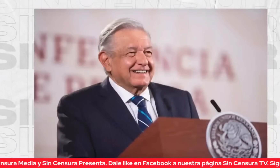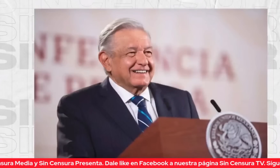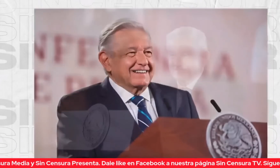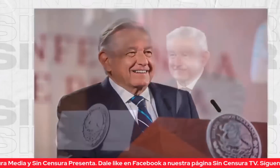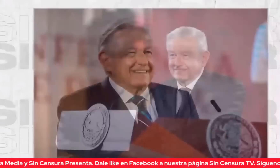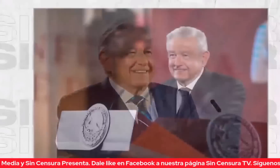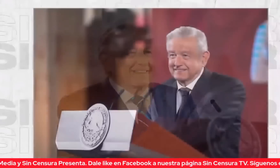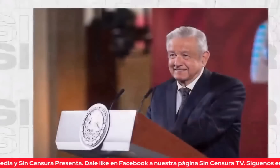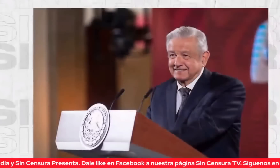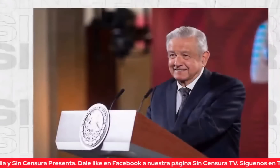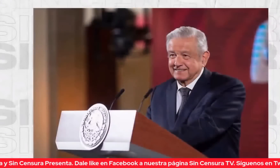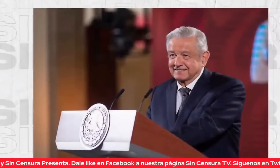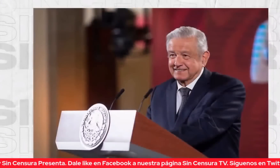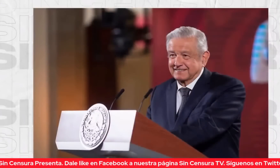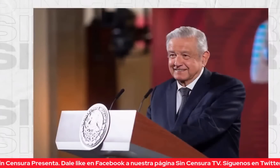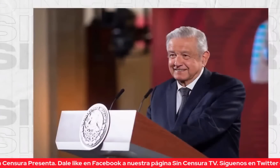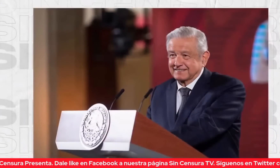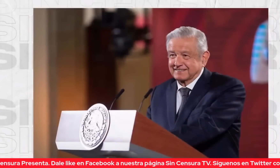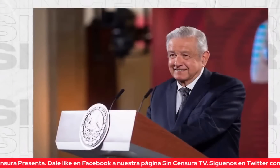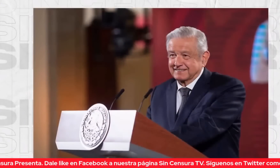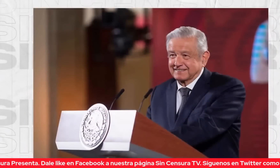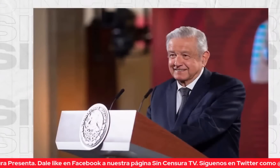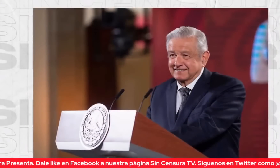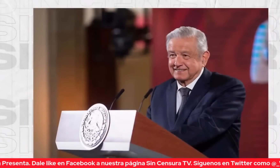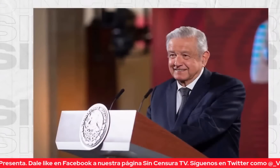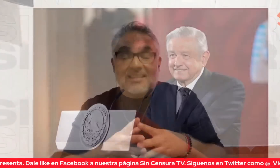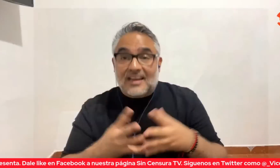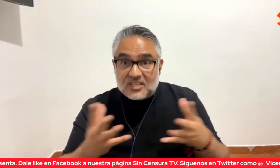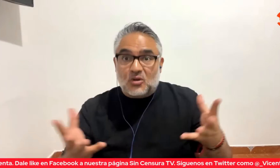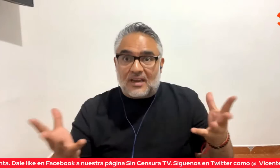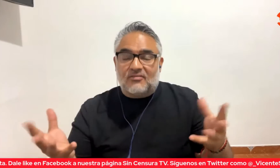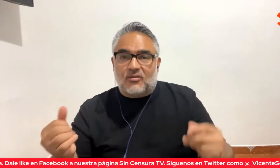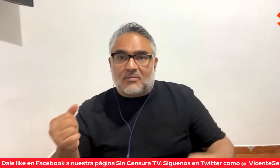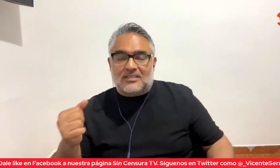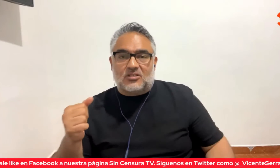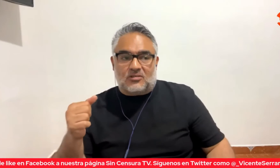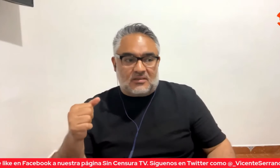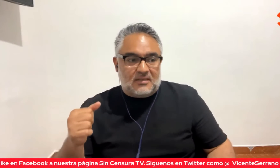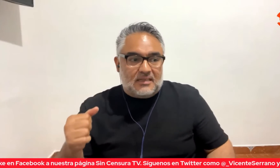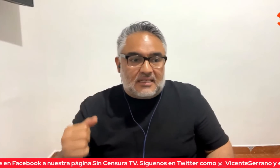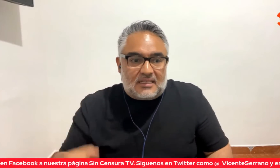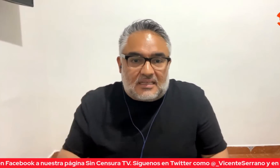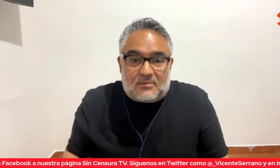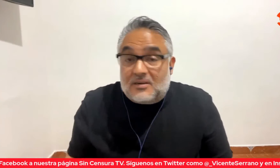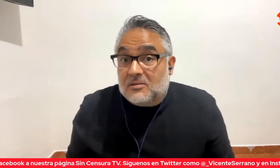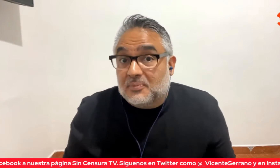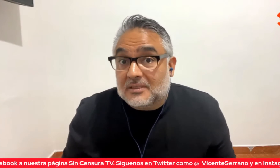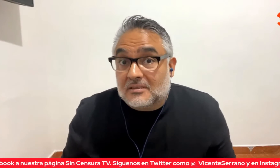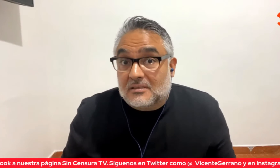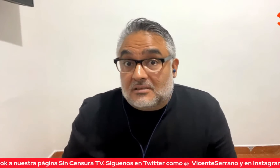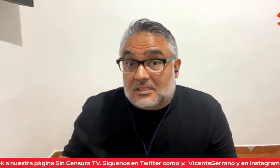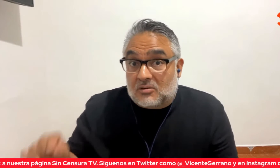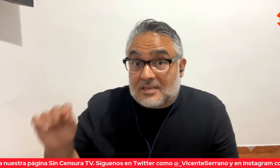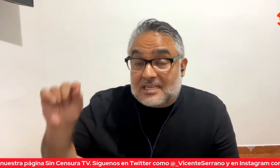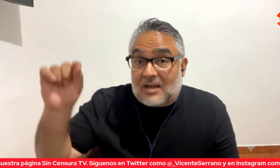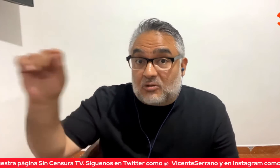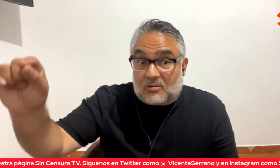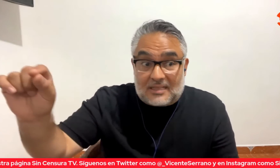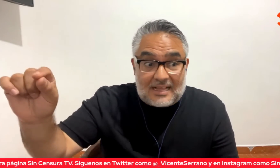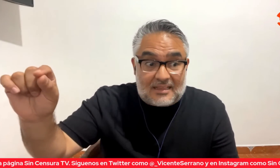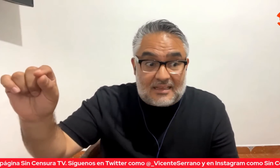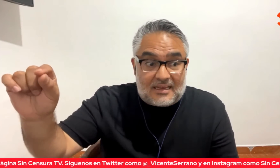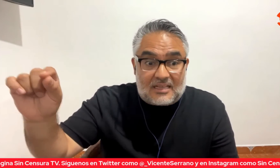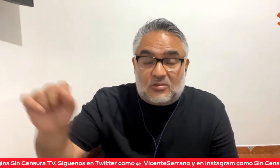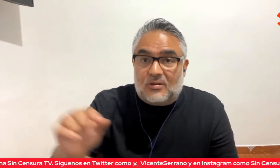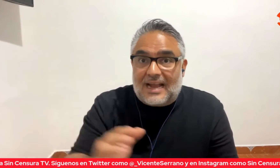es una falta de respeto a la ciudadanía, que tiene derecho a la información. Y bueno, pues si no es de la